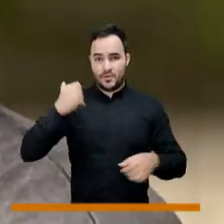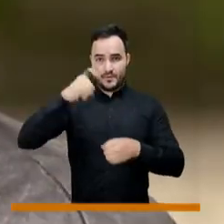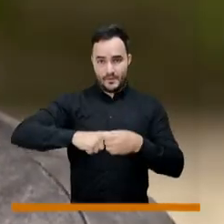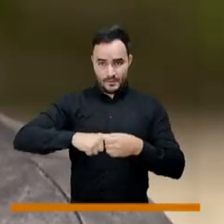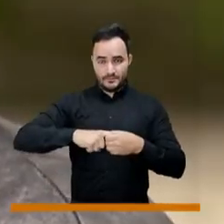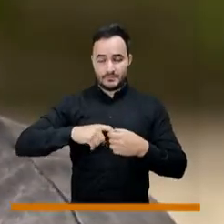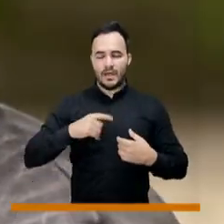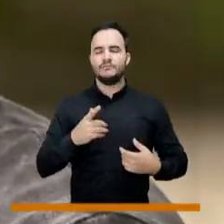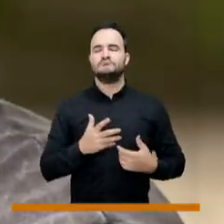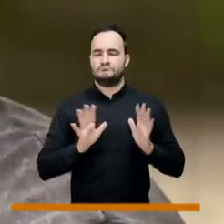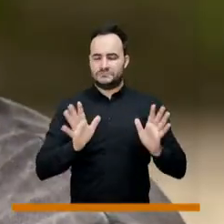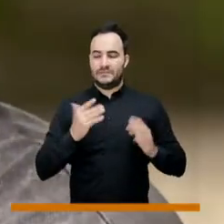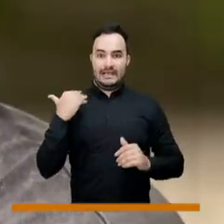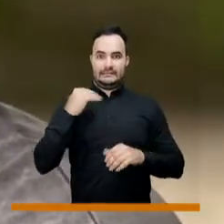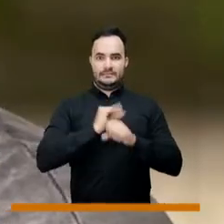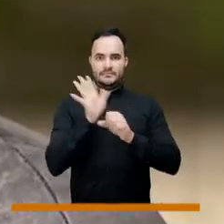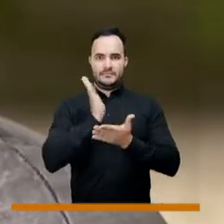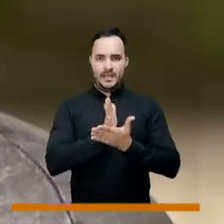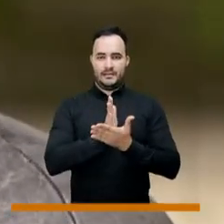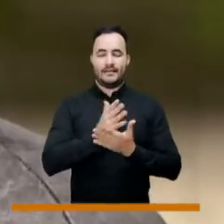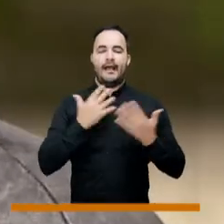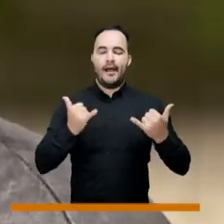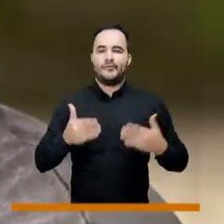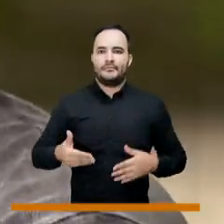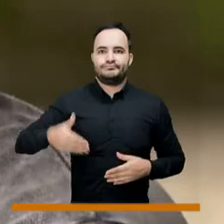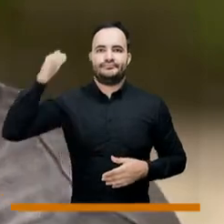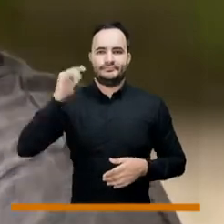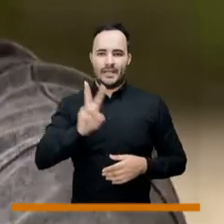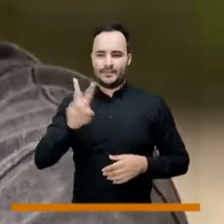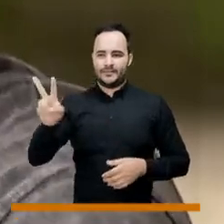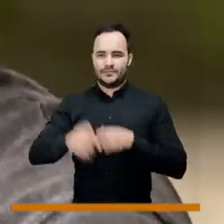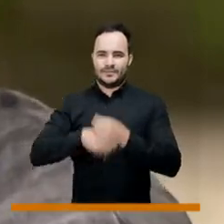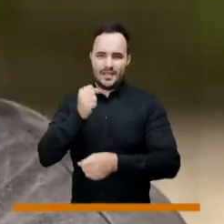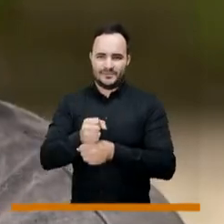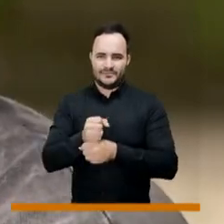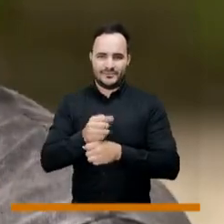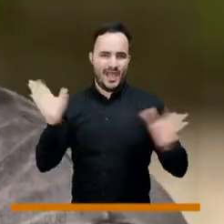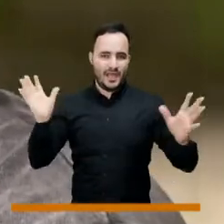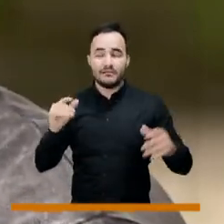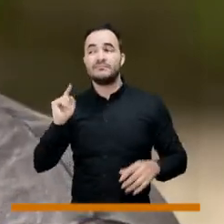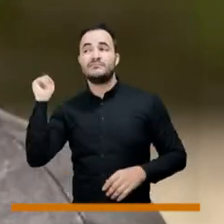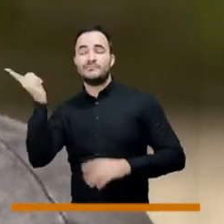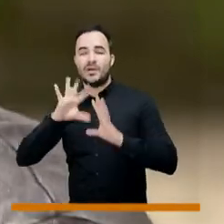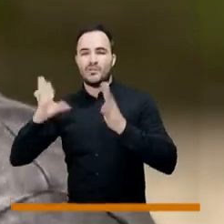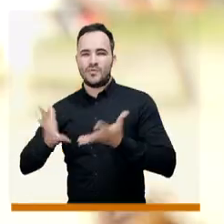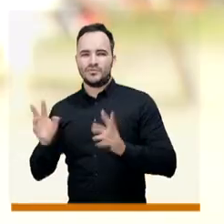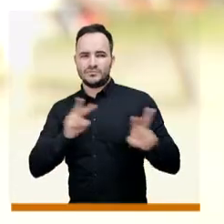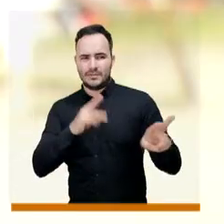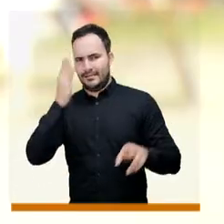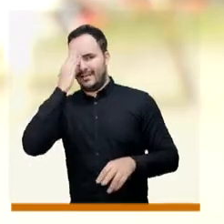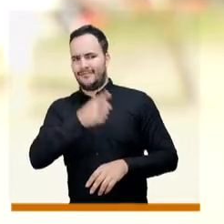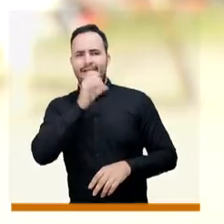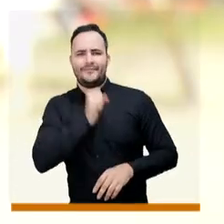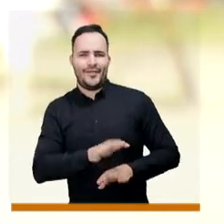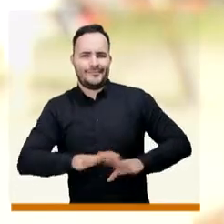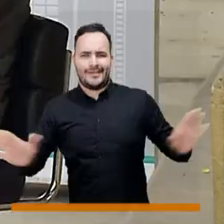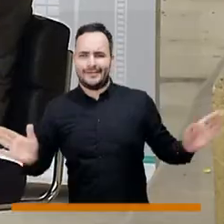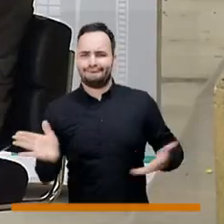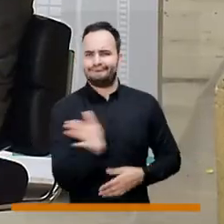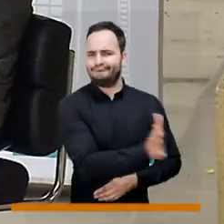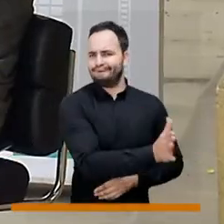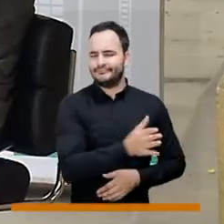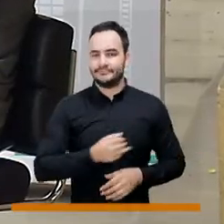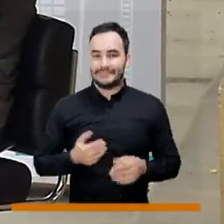de la pandemia. Esos jugadores ya tienen 22 años. En el fútbol mundial, ahorita esos jugadores ya están viejos para lo que es